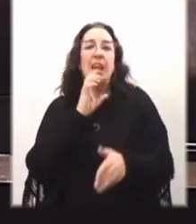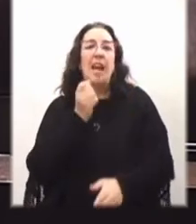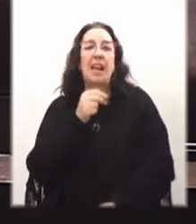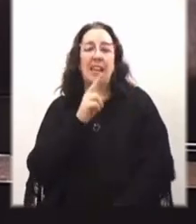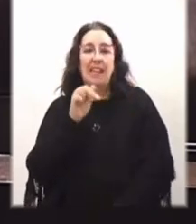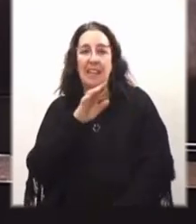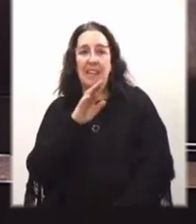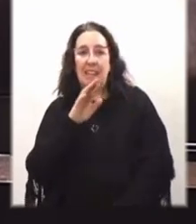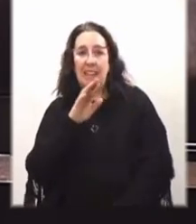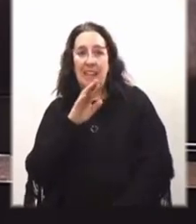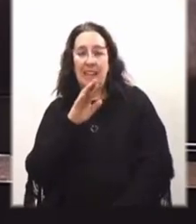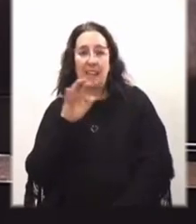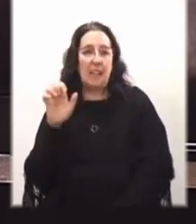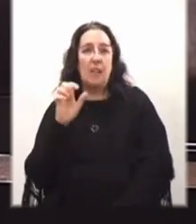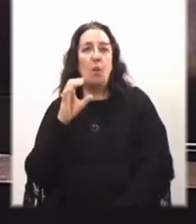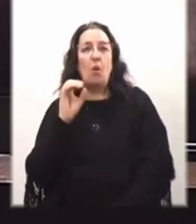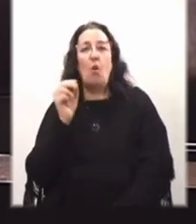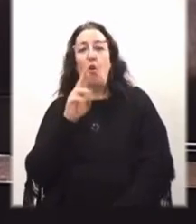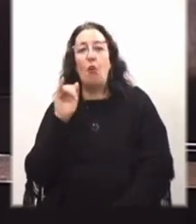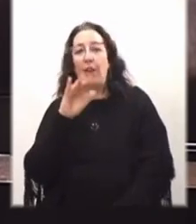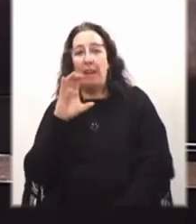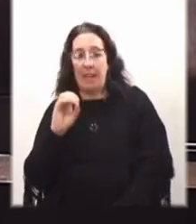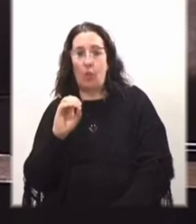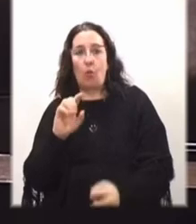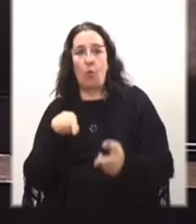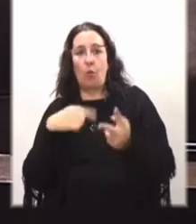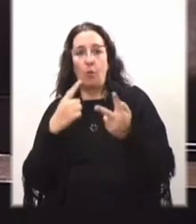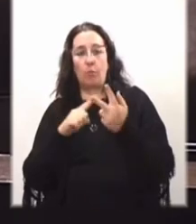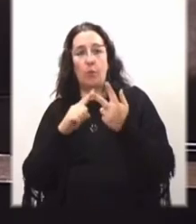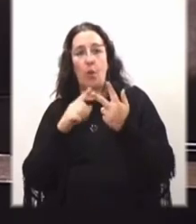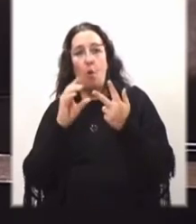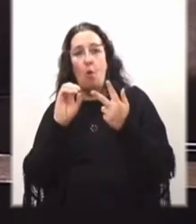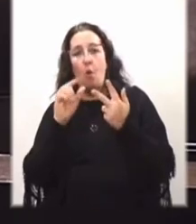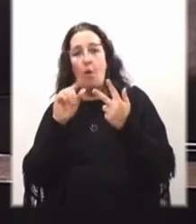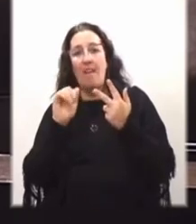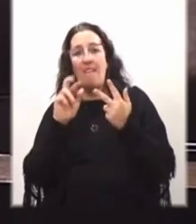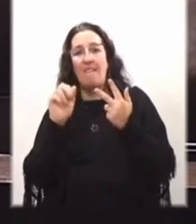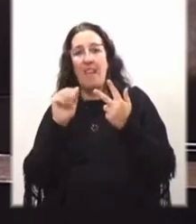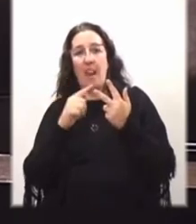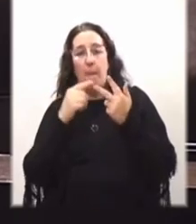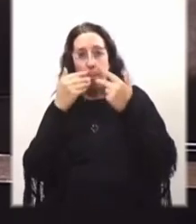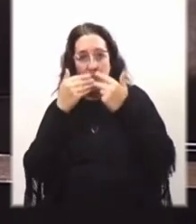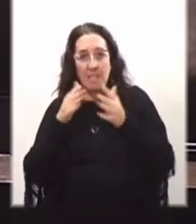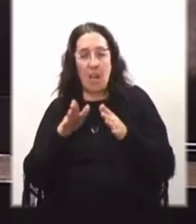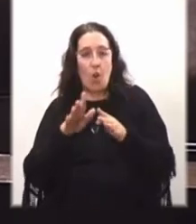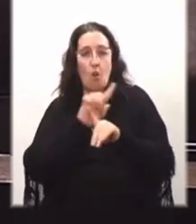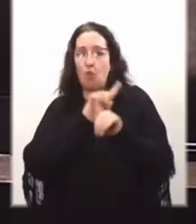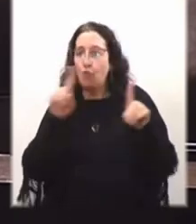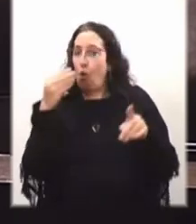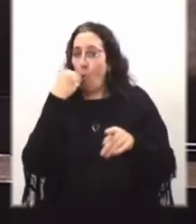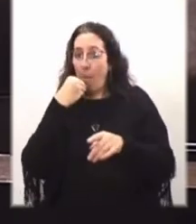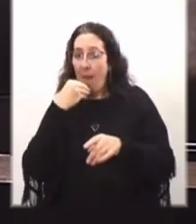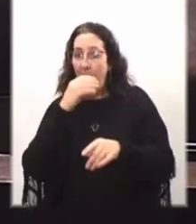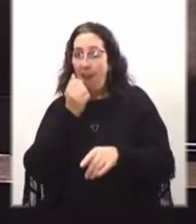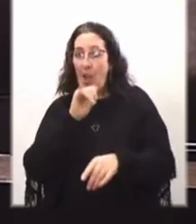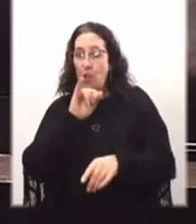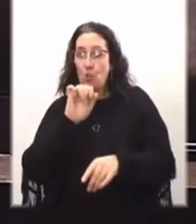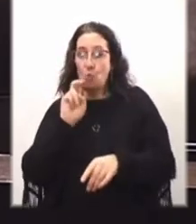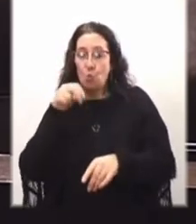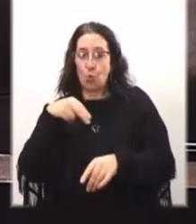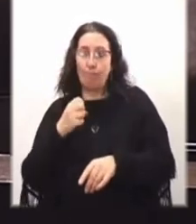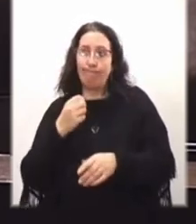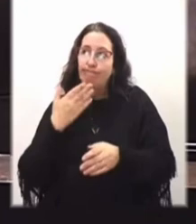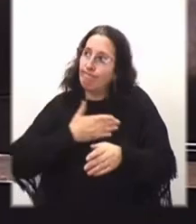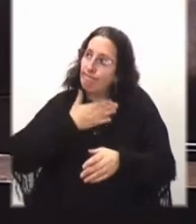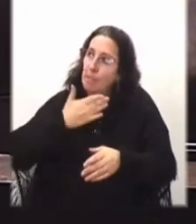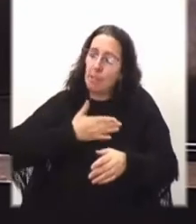Pérez Aguirre y Jorge Orrico, después se sumó Ademar Olivera, un ayuno reclamando una jornada de